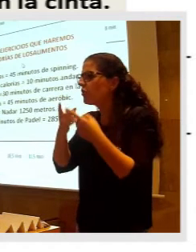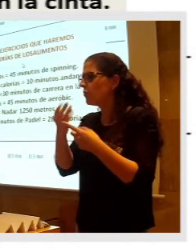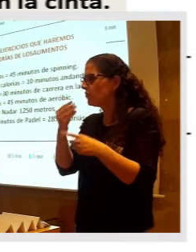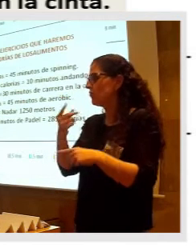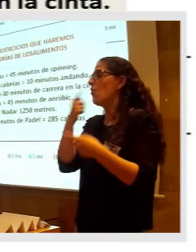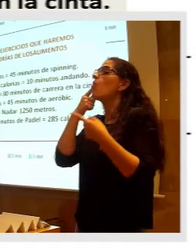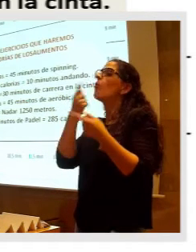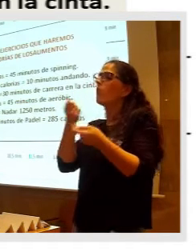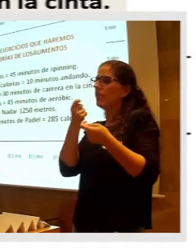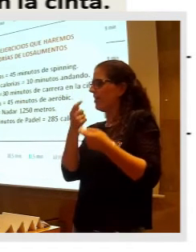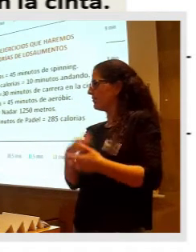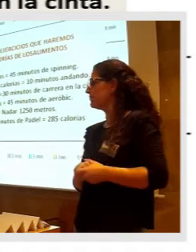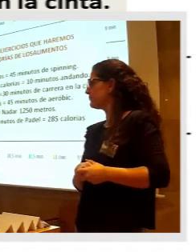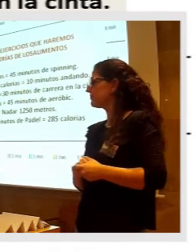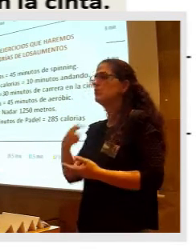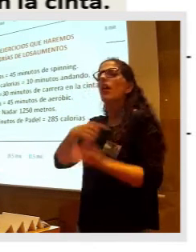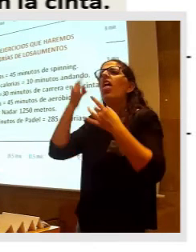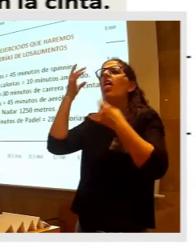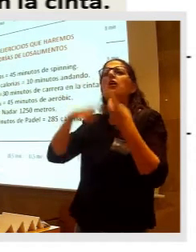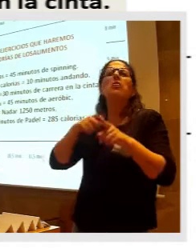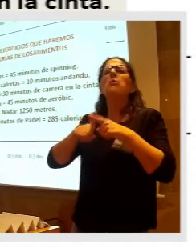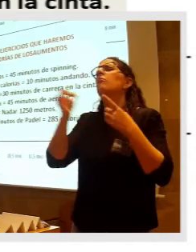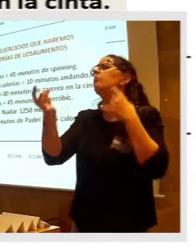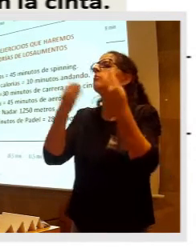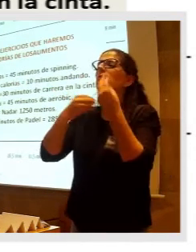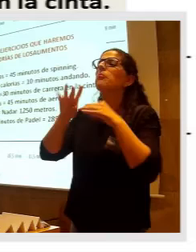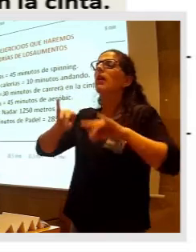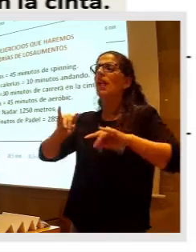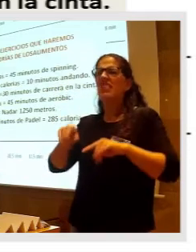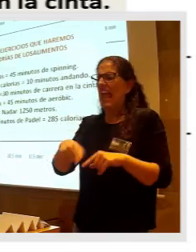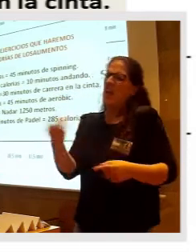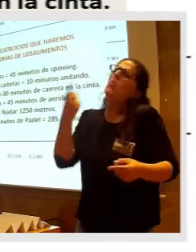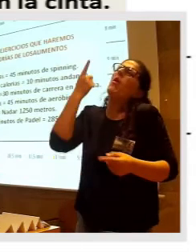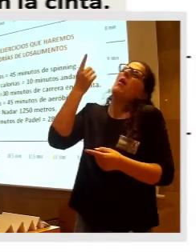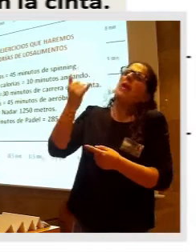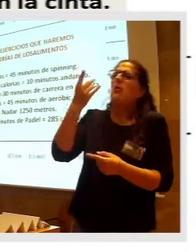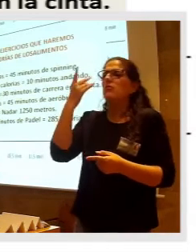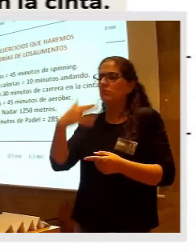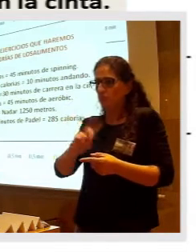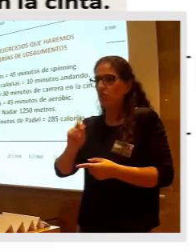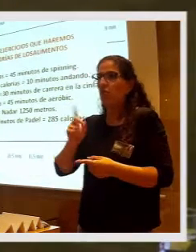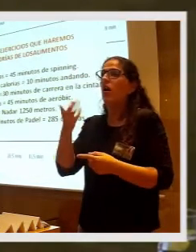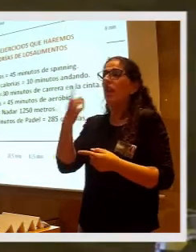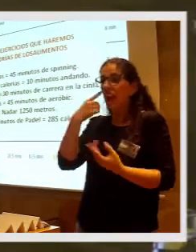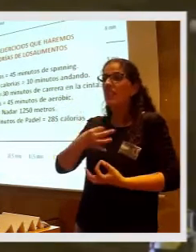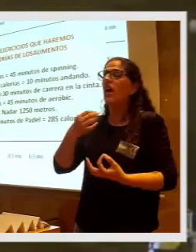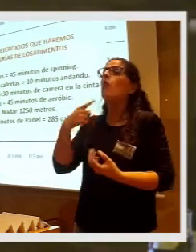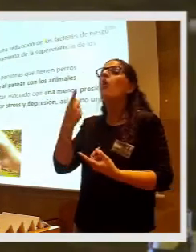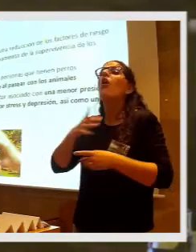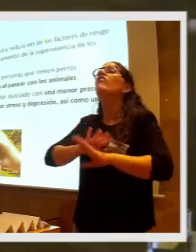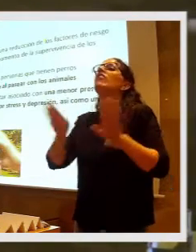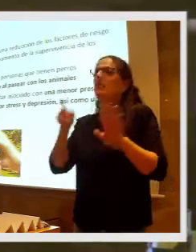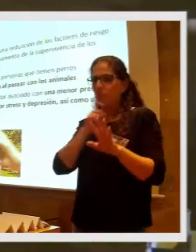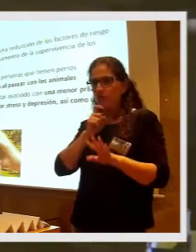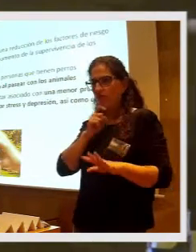cuidado con esas calorías vacías que tomamos y que a veces creemos que no es para tanto, pero que suponen mucho y que luego a la hora de la verdad nos costará mucho